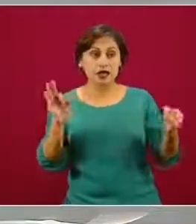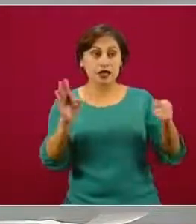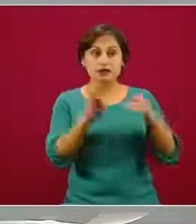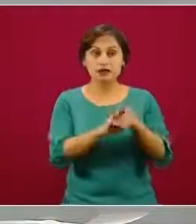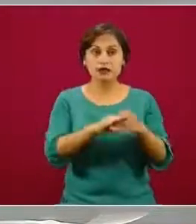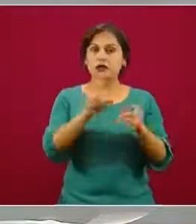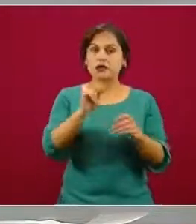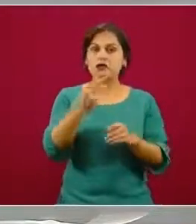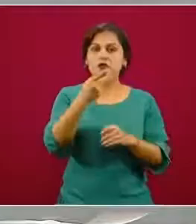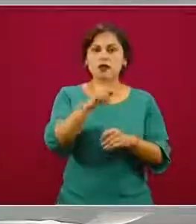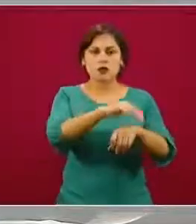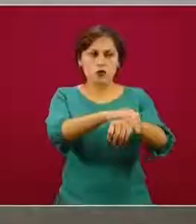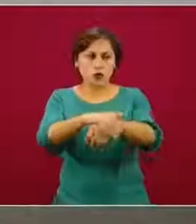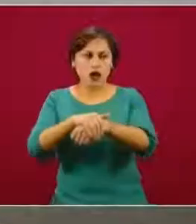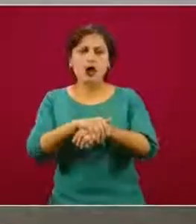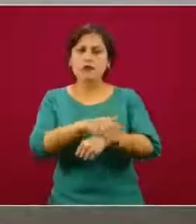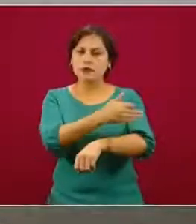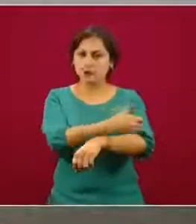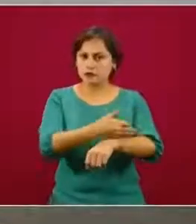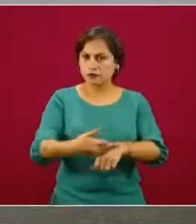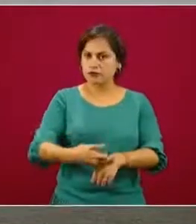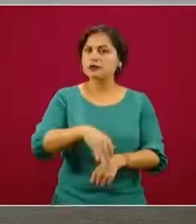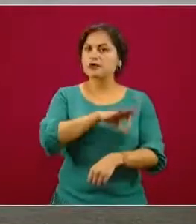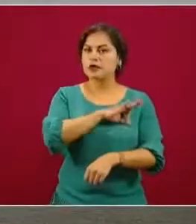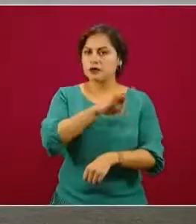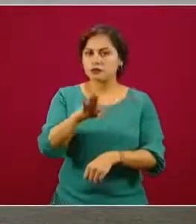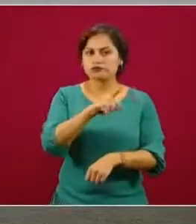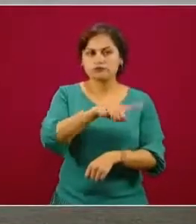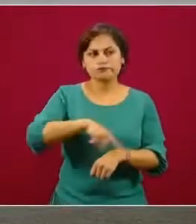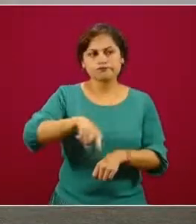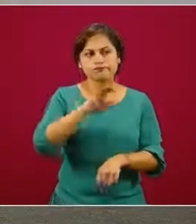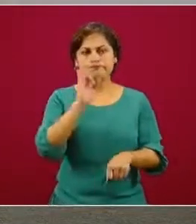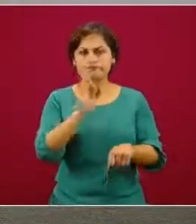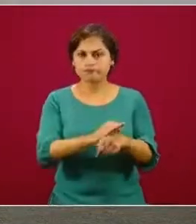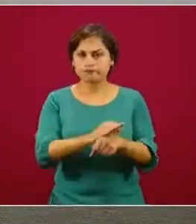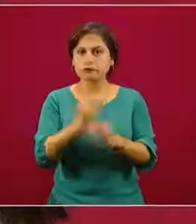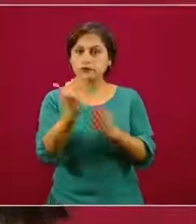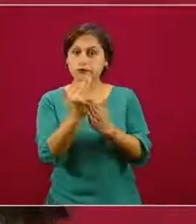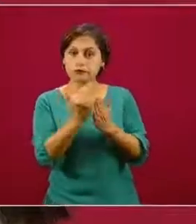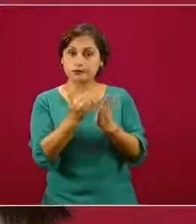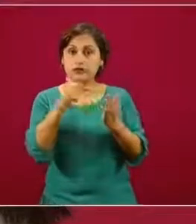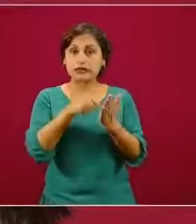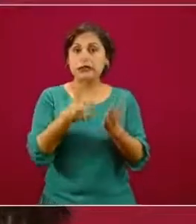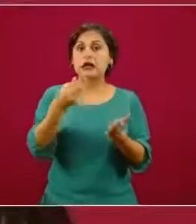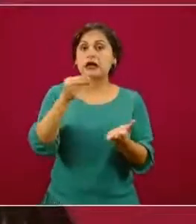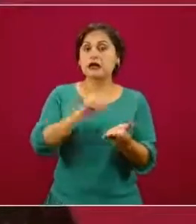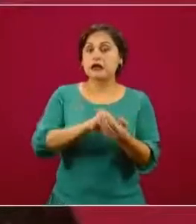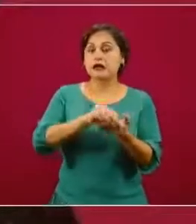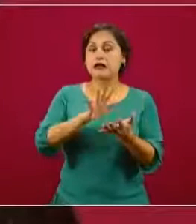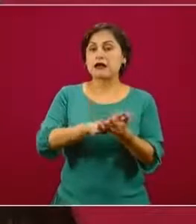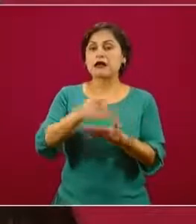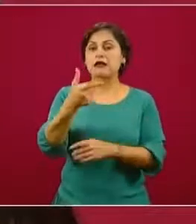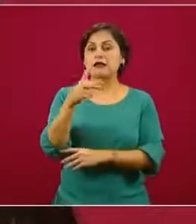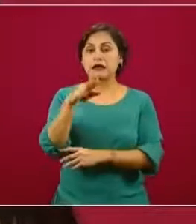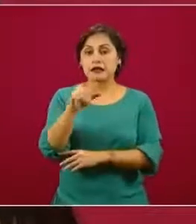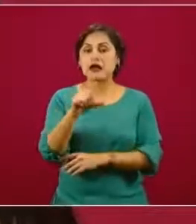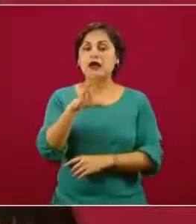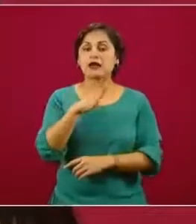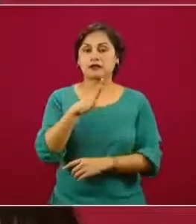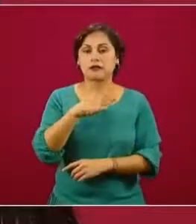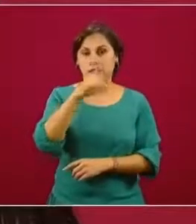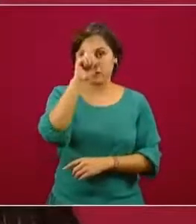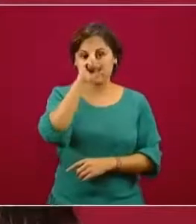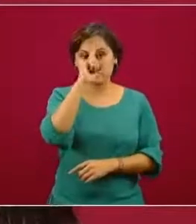familia social, y que esas personas puedan ser consideradas. Entonces, esos son los tipos de lineamientos que tiene esta guía, eso es muy importante. Y con